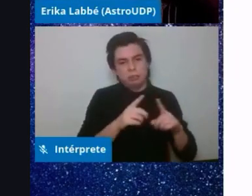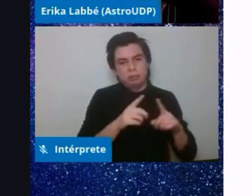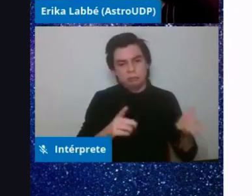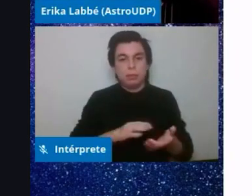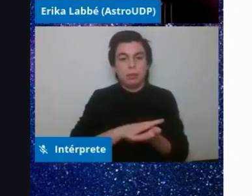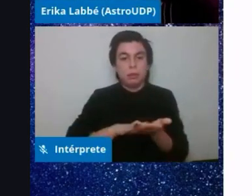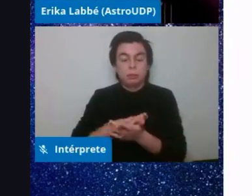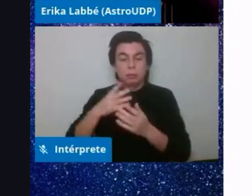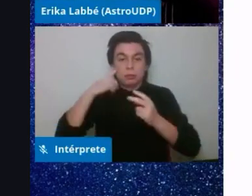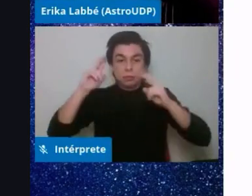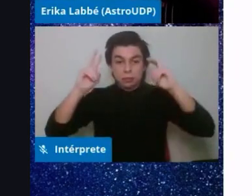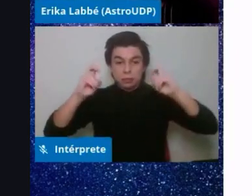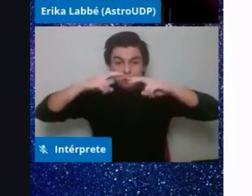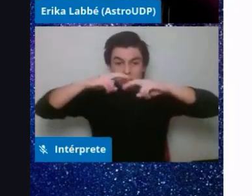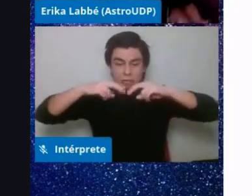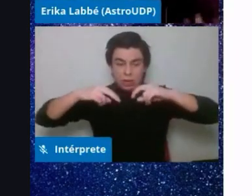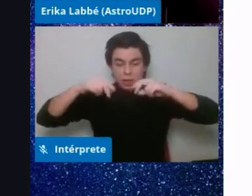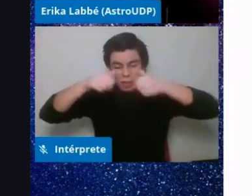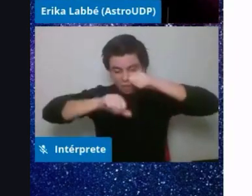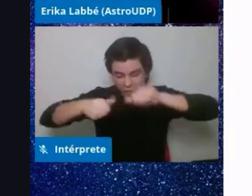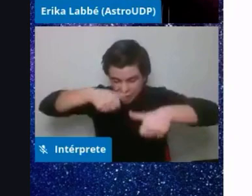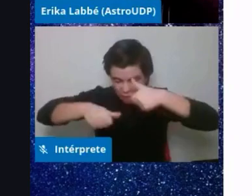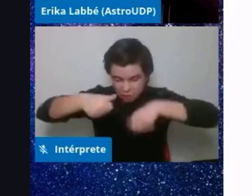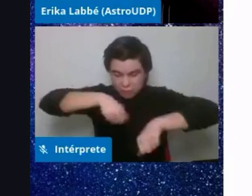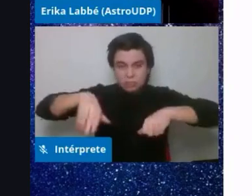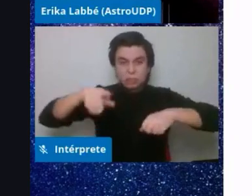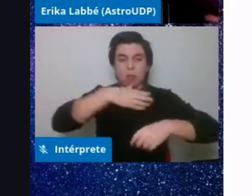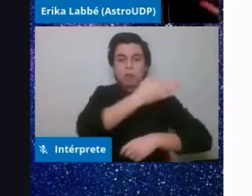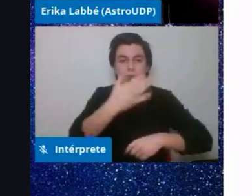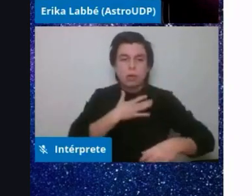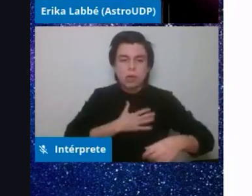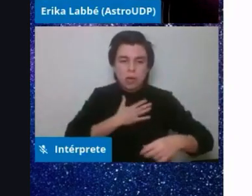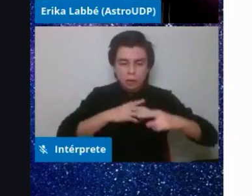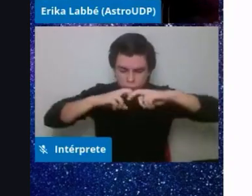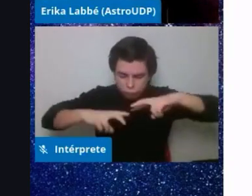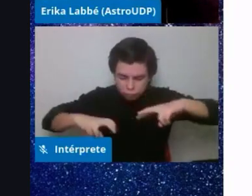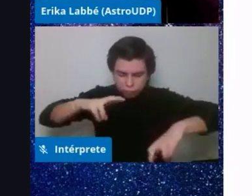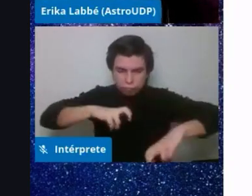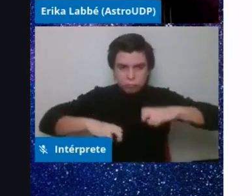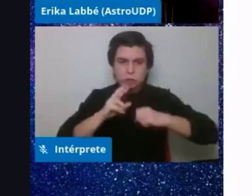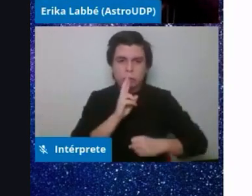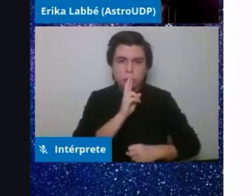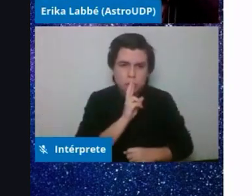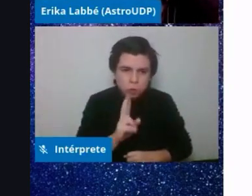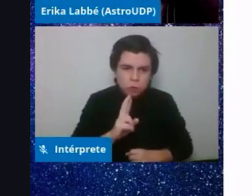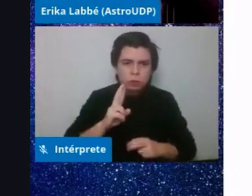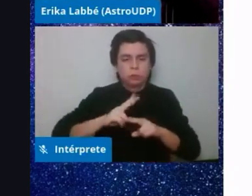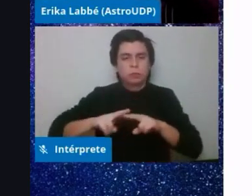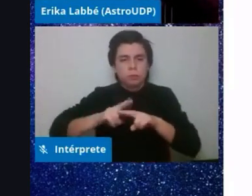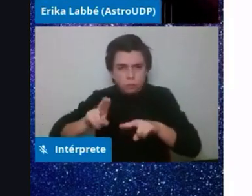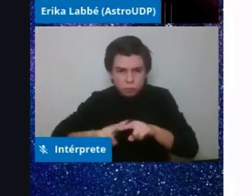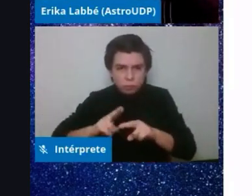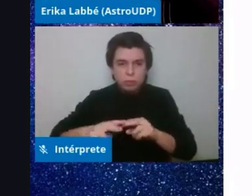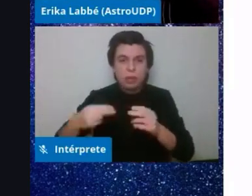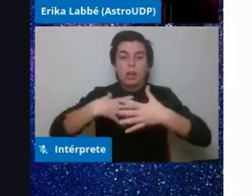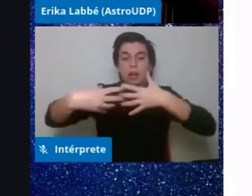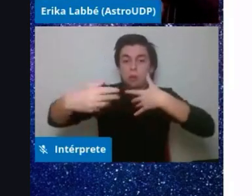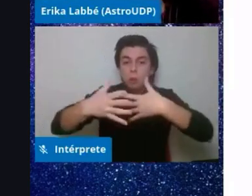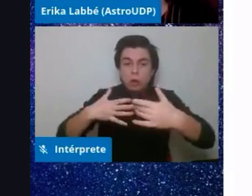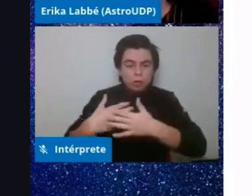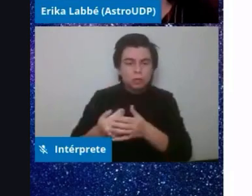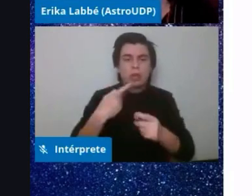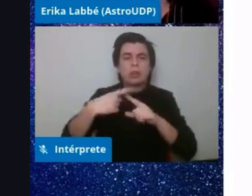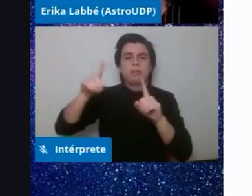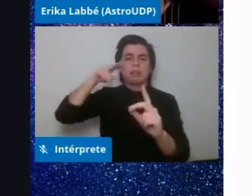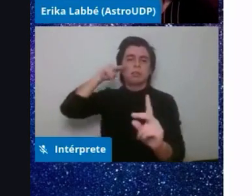ustedes quieren resolver problemas, entender la naturaleza, buscar distintos puntos de vista hasta que entendamos lo que tenemos enfrente, lo mejor que